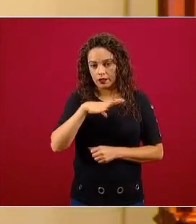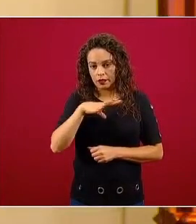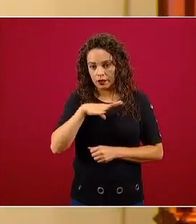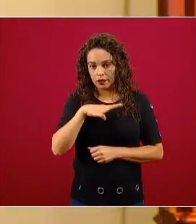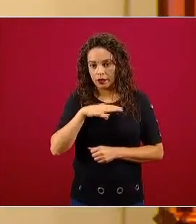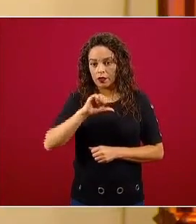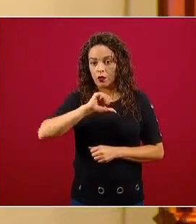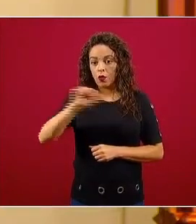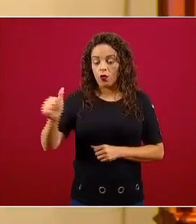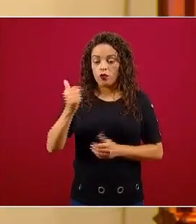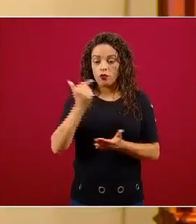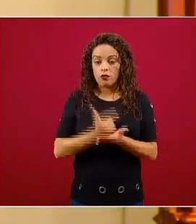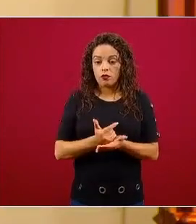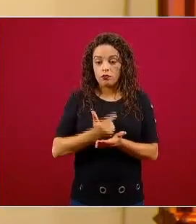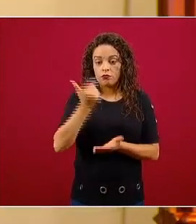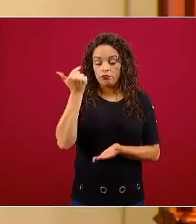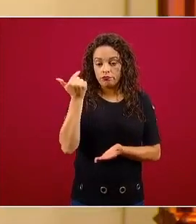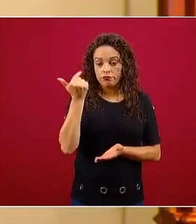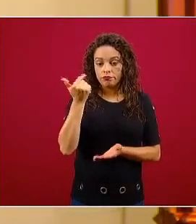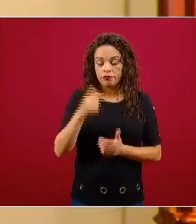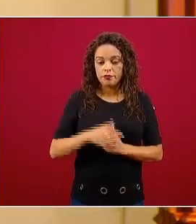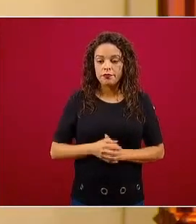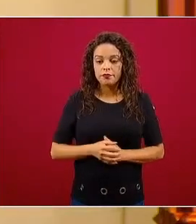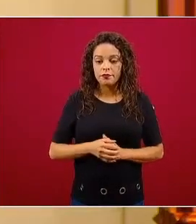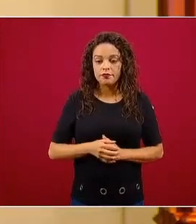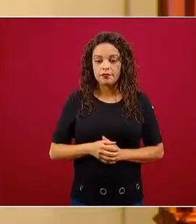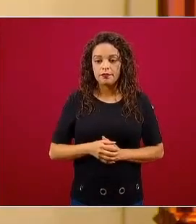todavía permite una